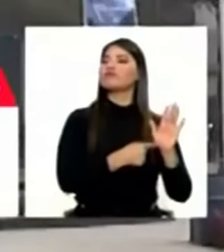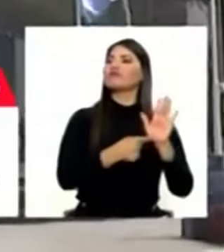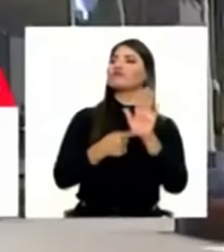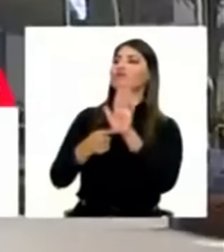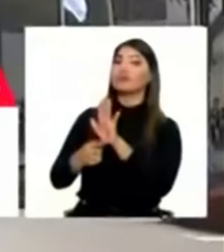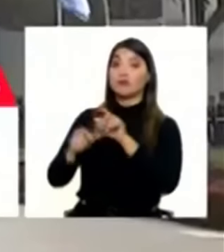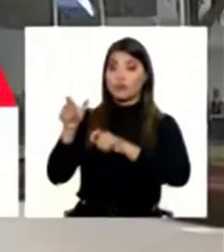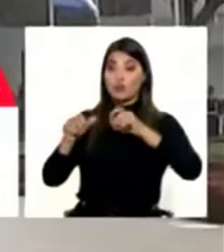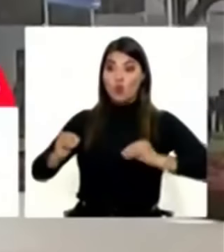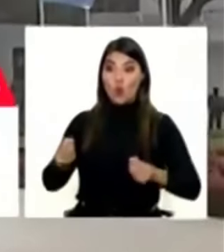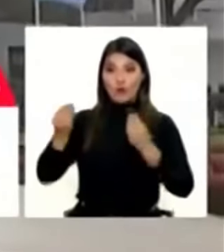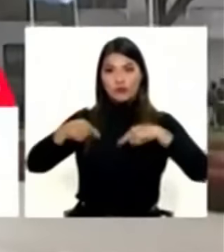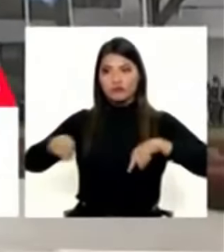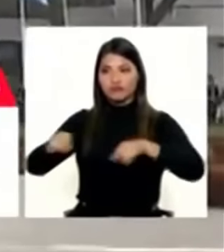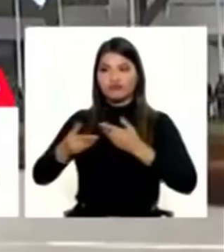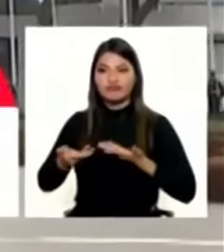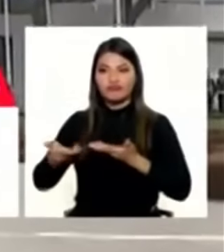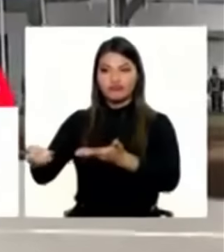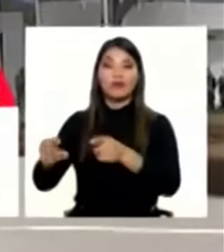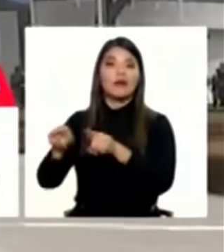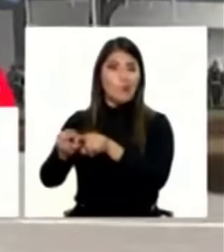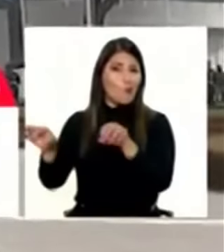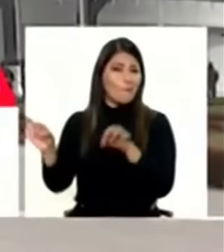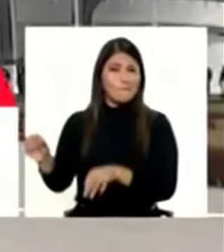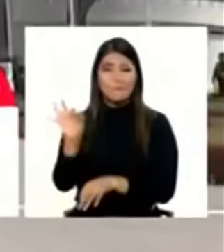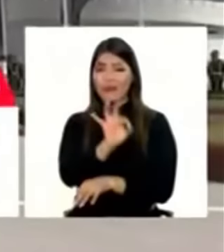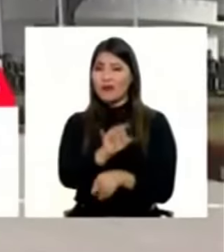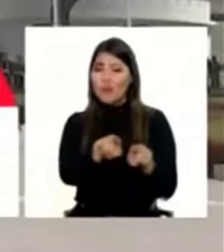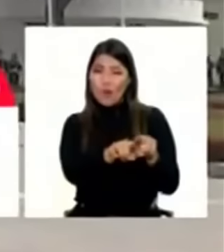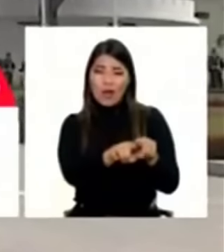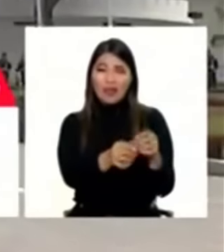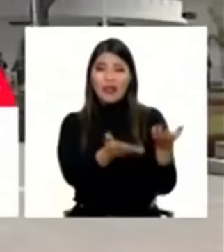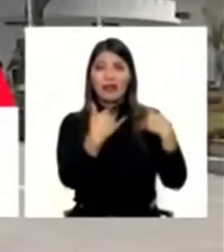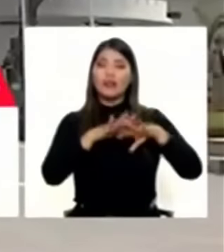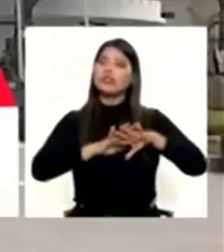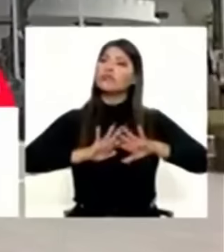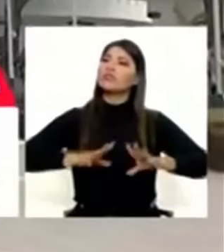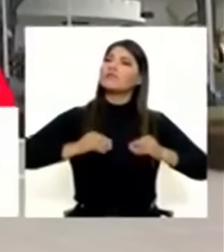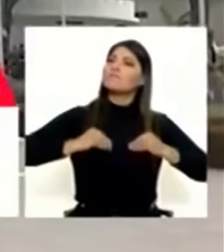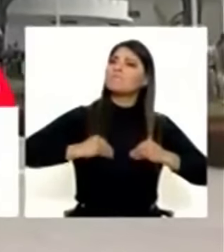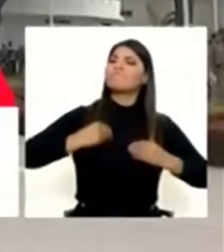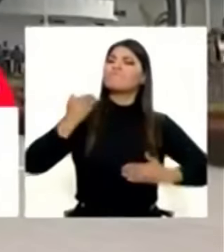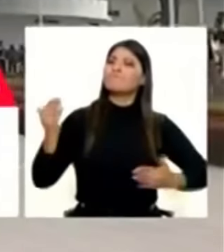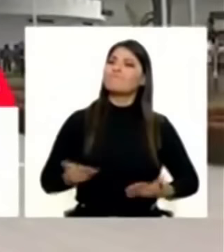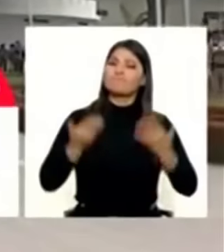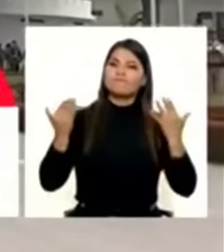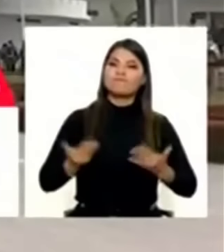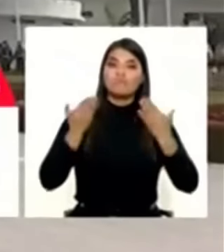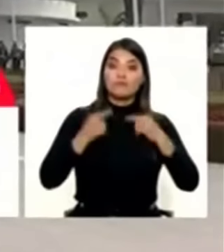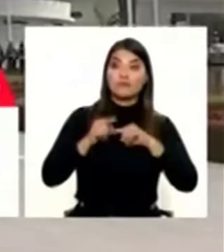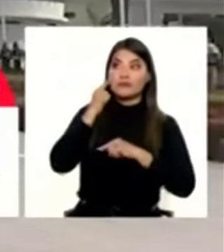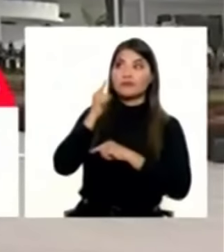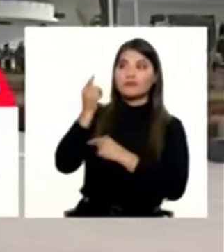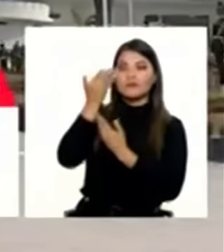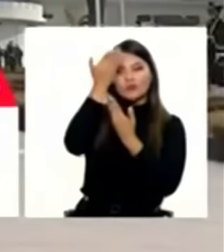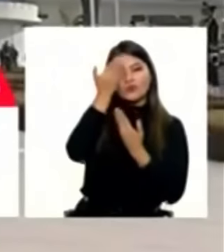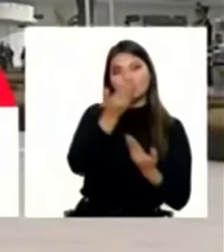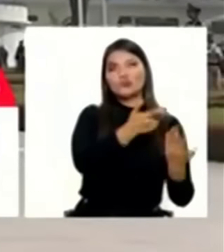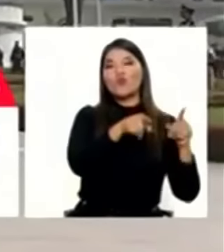de jóvenes que dejan y se dejan motivar por